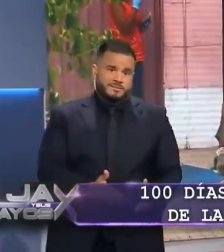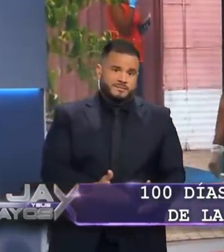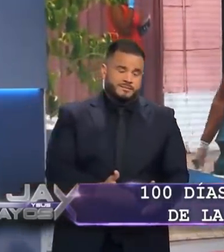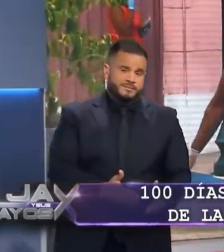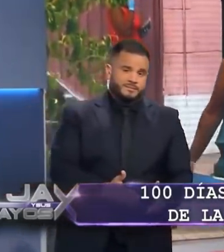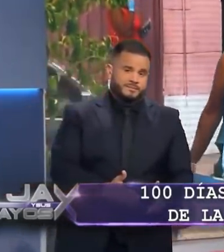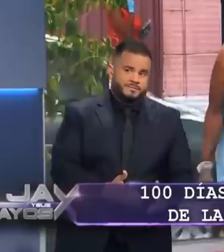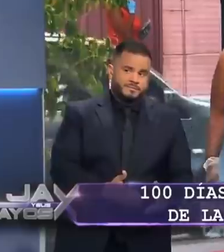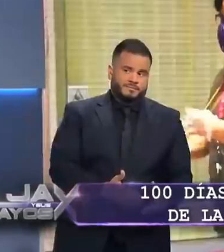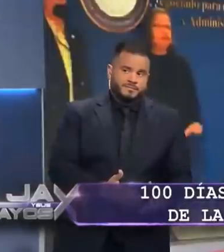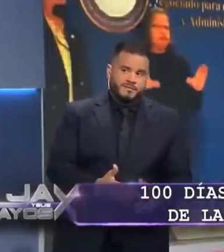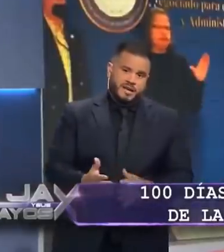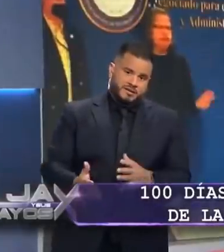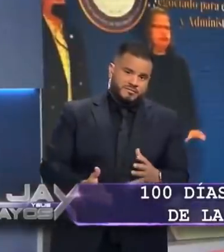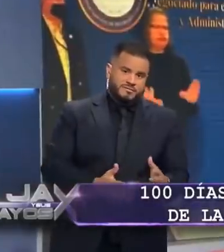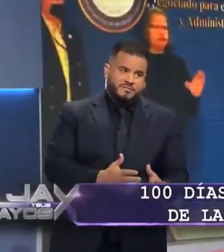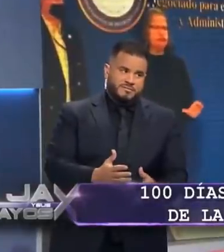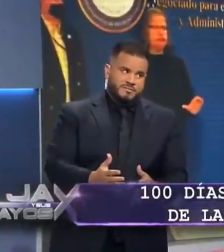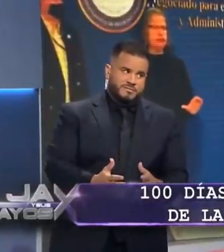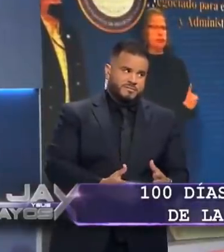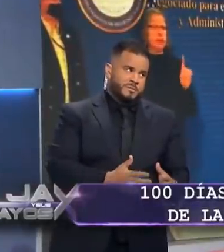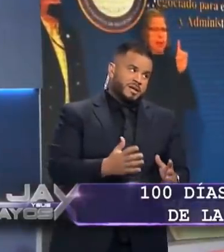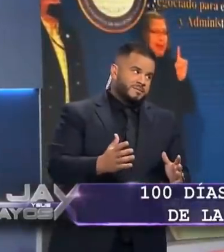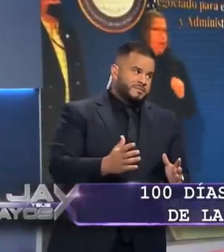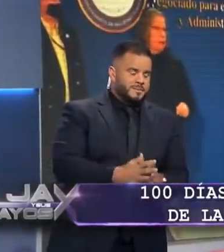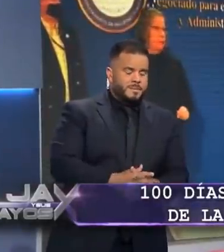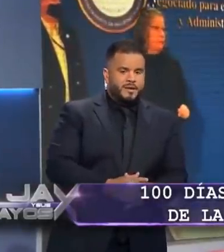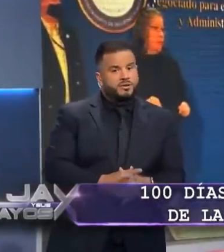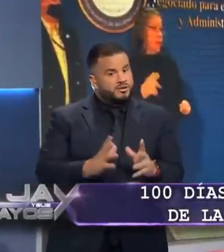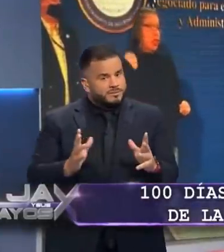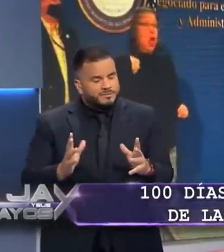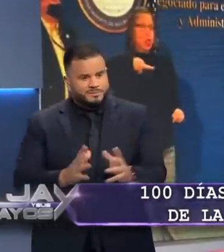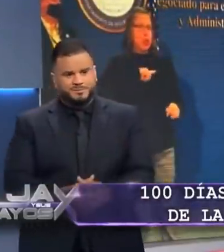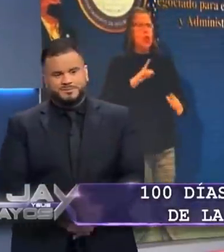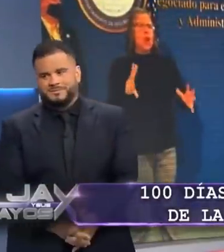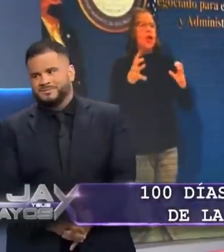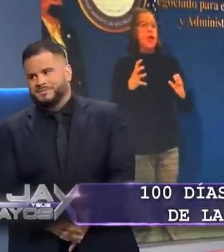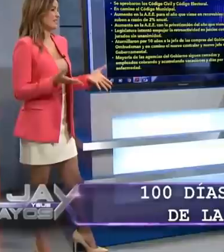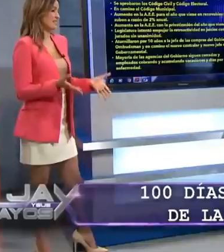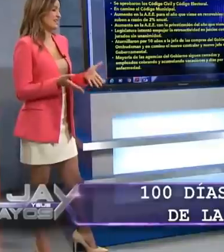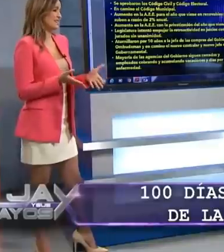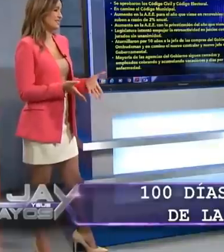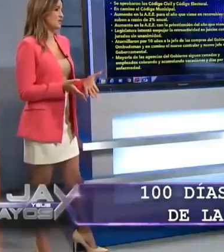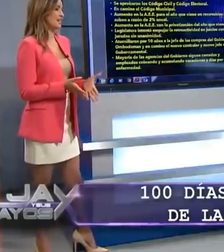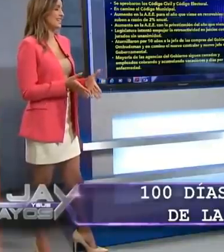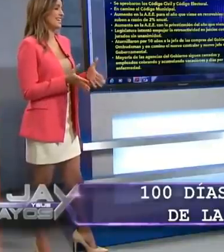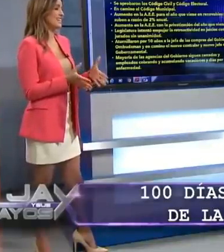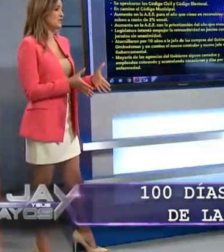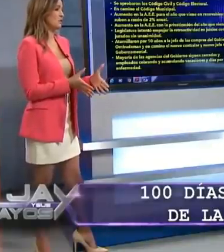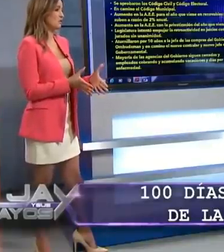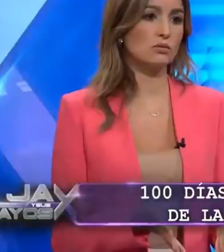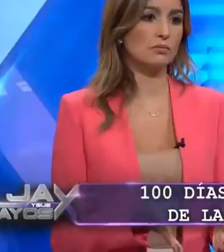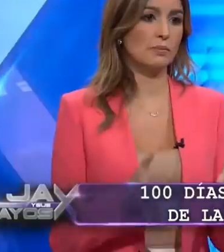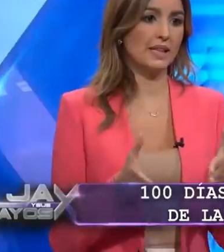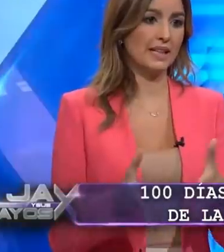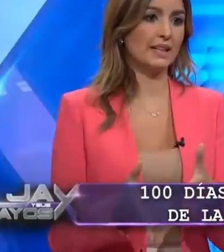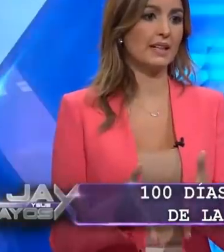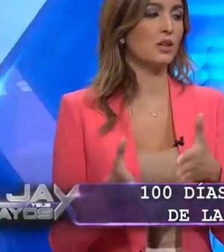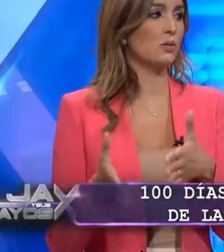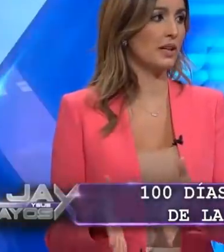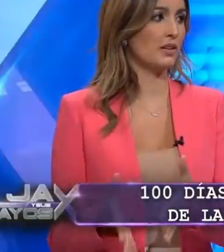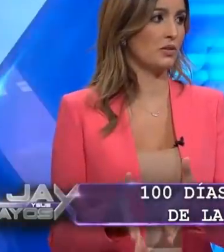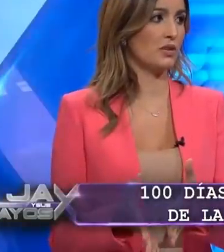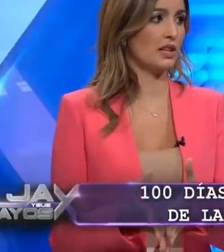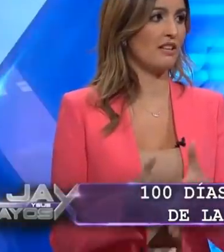días? Y ahí, ¿verdad? No sé. La pregunta quizás es esa, o sea, ¿qué hizo bien